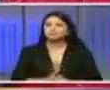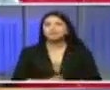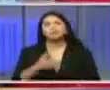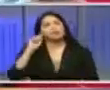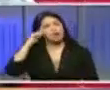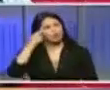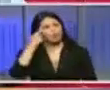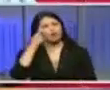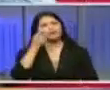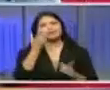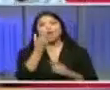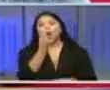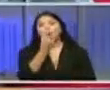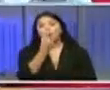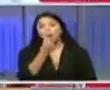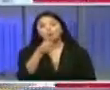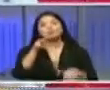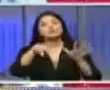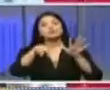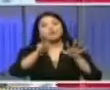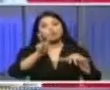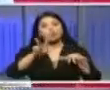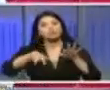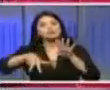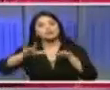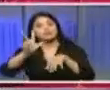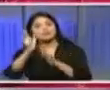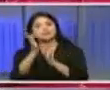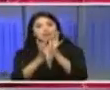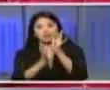recuerden los actos del 11, 12, 13, 14 de abril.